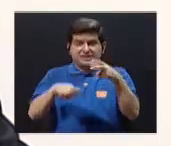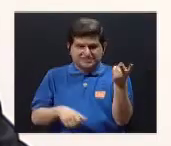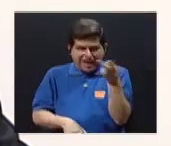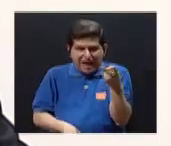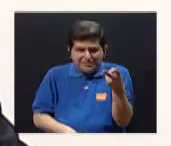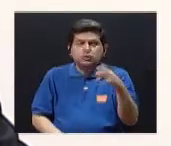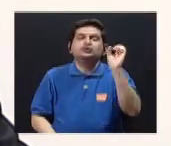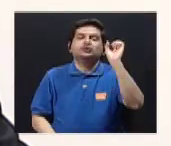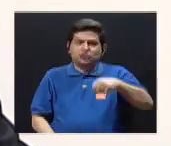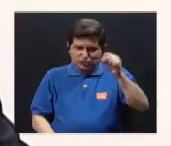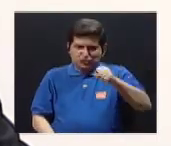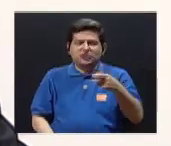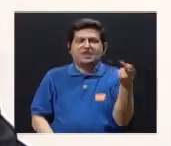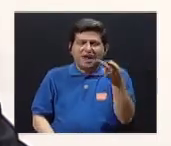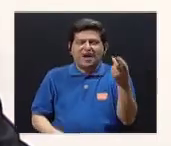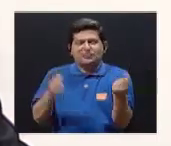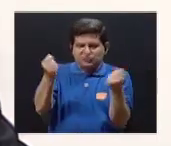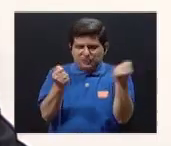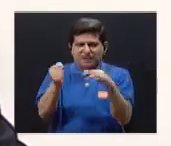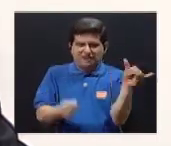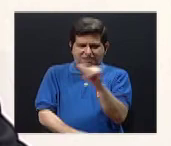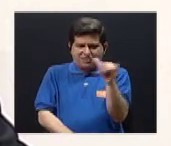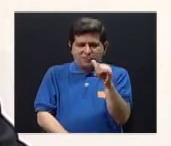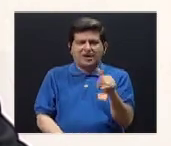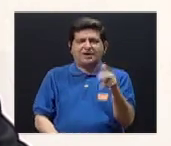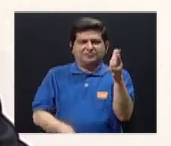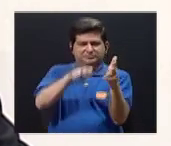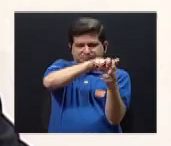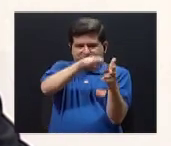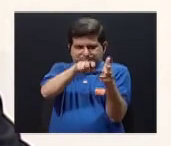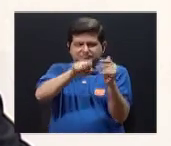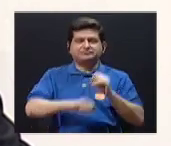medio del estrés. Ustedes dos, ¿no? Los dos veníamos en el mismo vehículo.